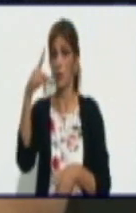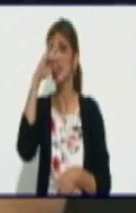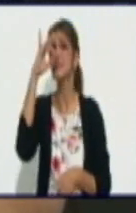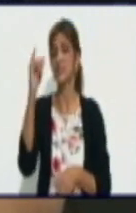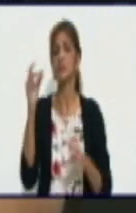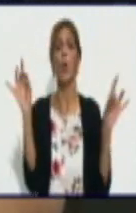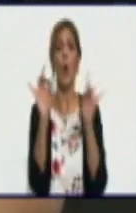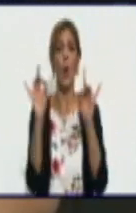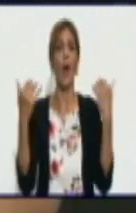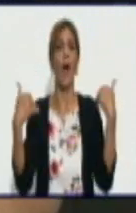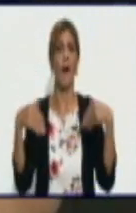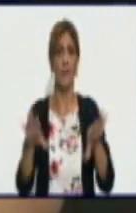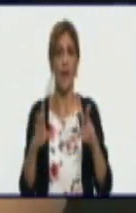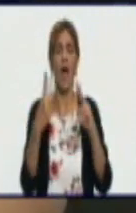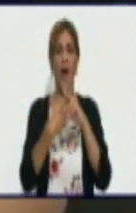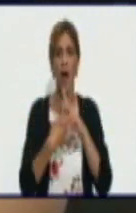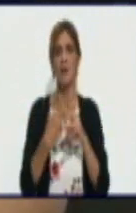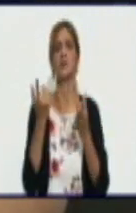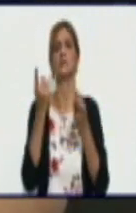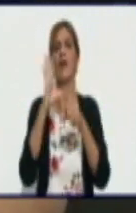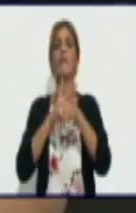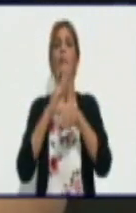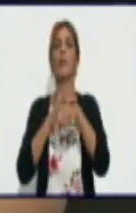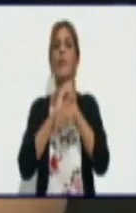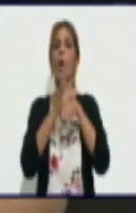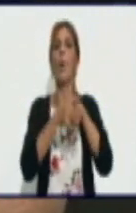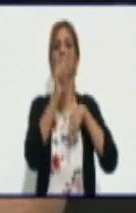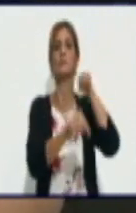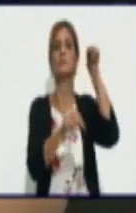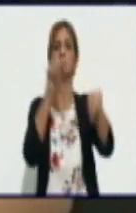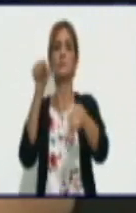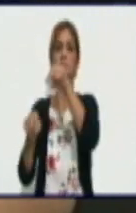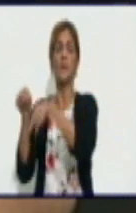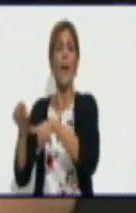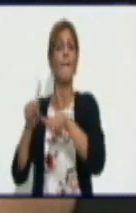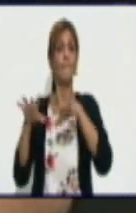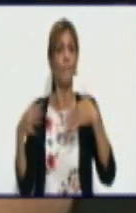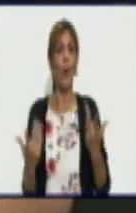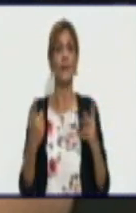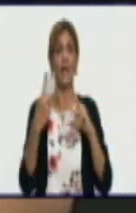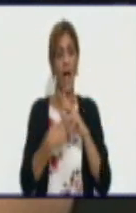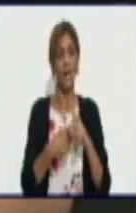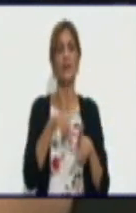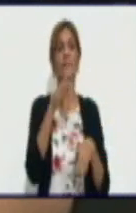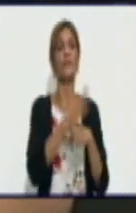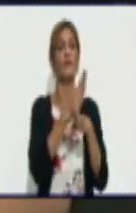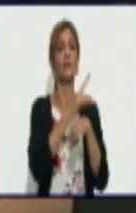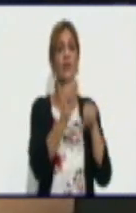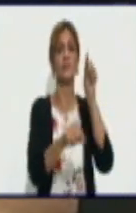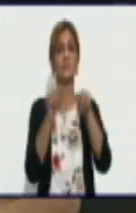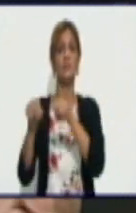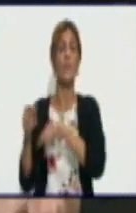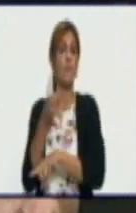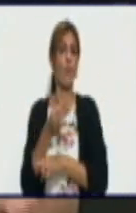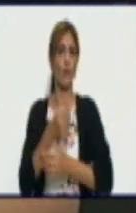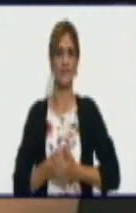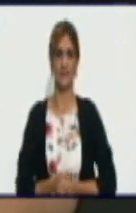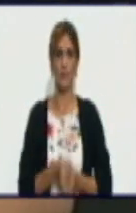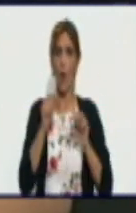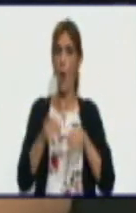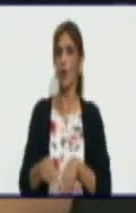Existe dispersión, ¿por qué? Porque siguen apareciendo casos en los diferentes municipios. Hoy, afortunadamente, fueron 3 municipios, pero mañana pudieran